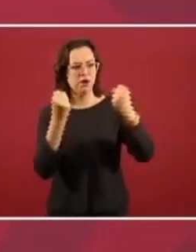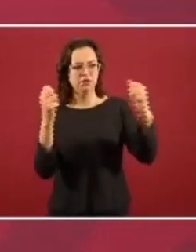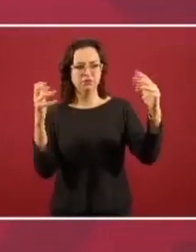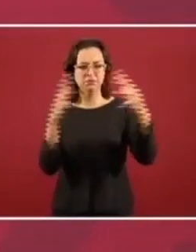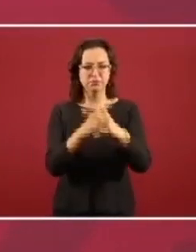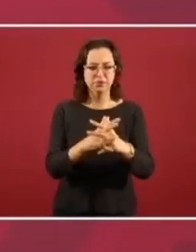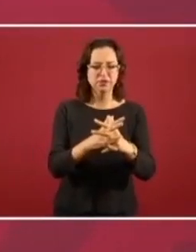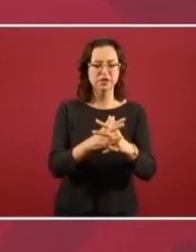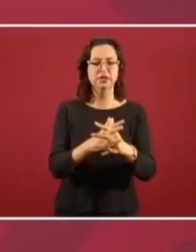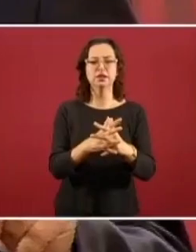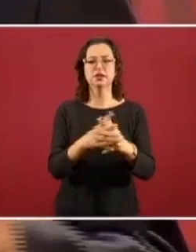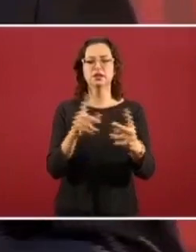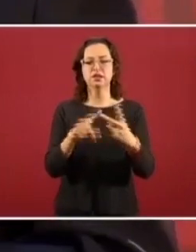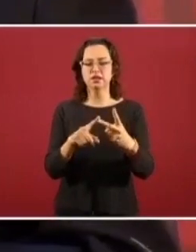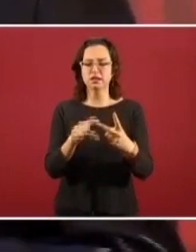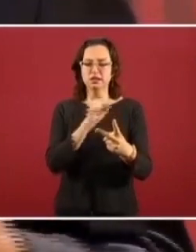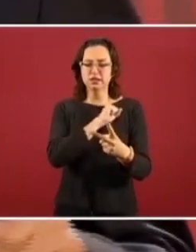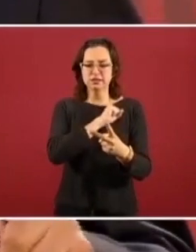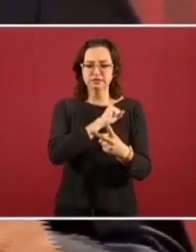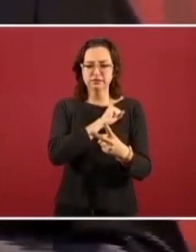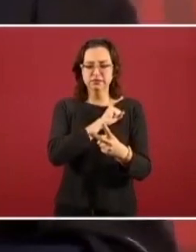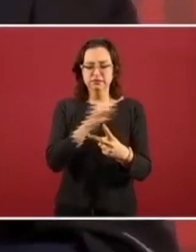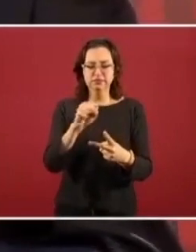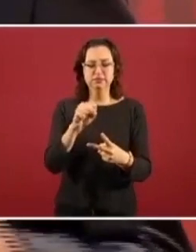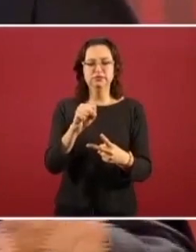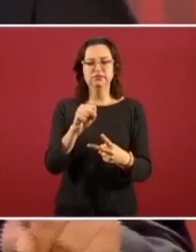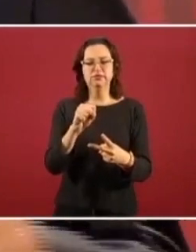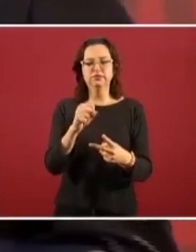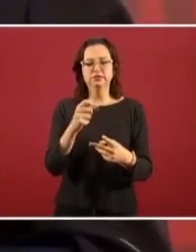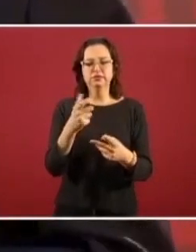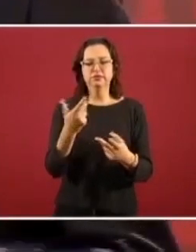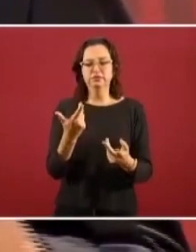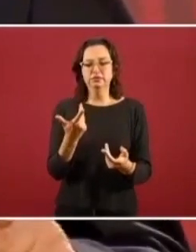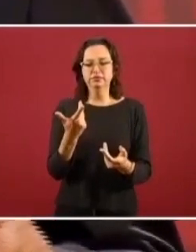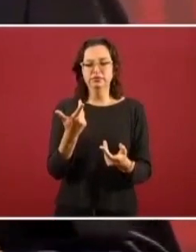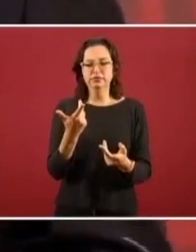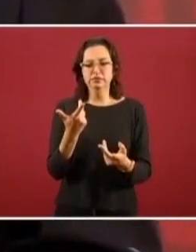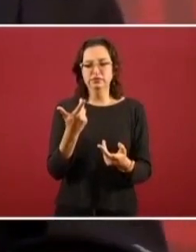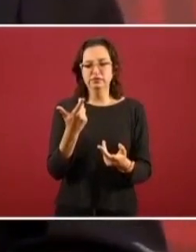de el crimen que